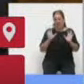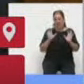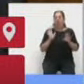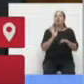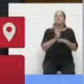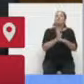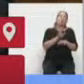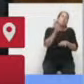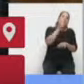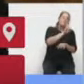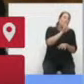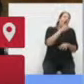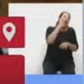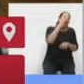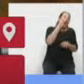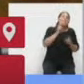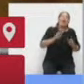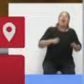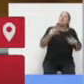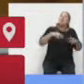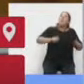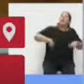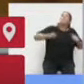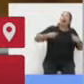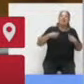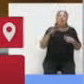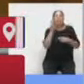de regalo las autoridades anteriores,